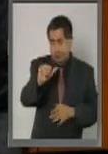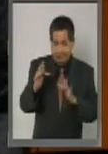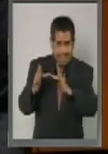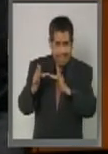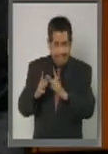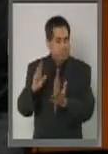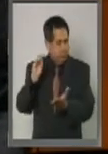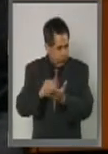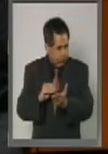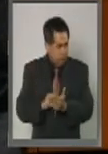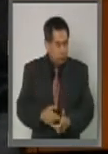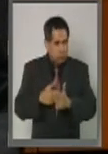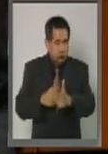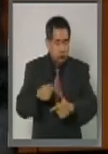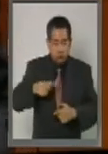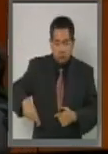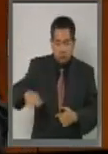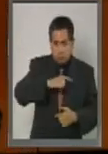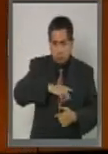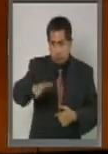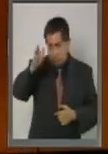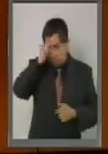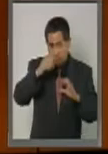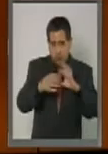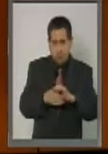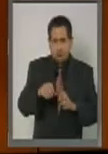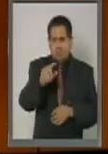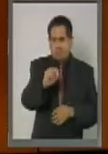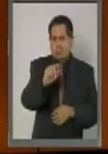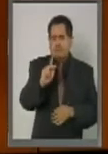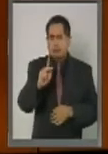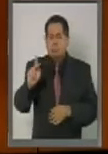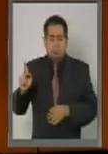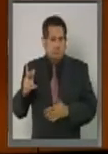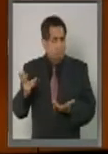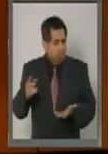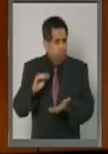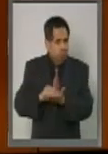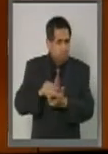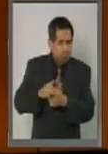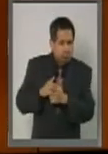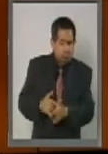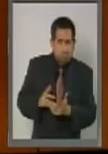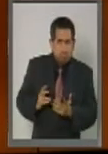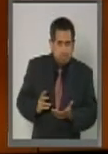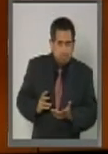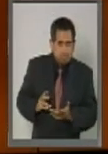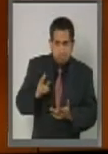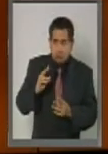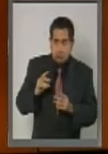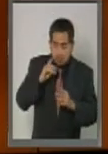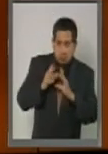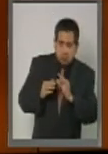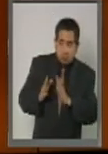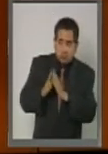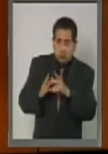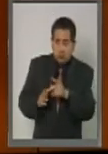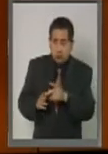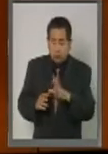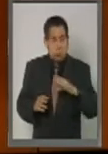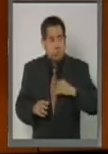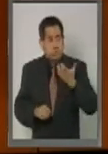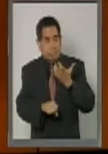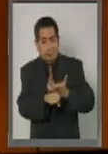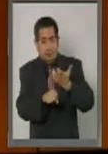continuación del Acuerdo Transpacífico, el TPP por sus siglas en inglés, sin la presencia y sin la participación de los